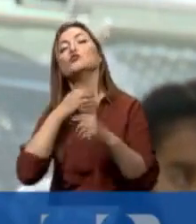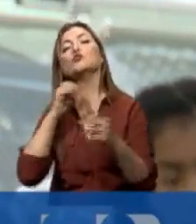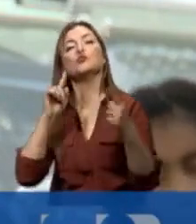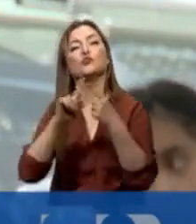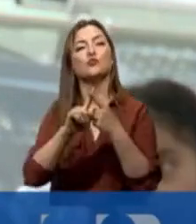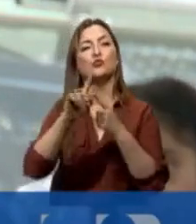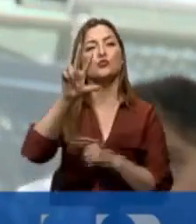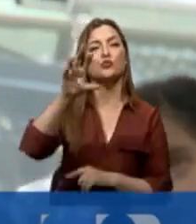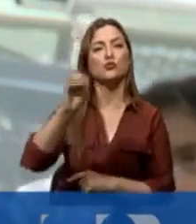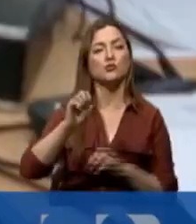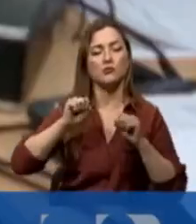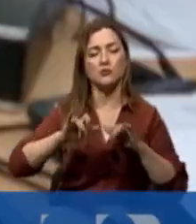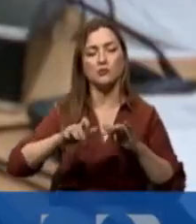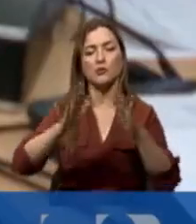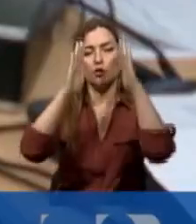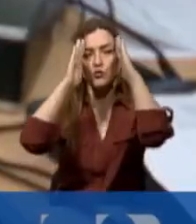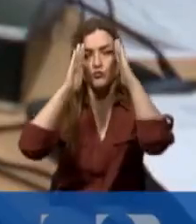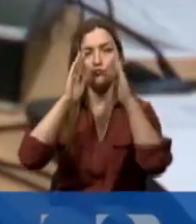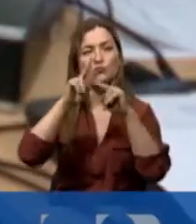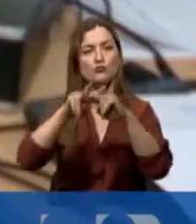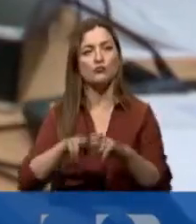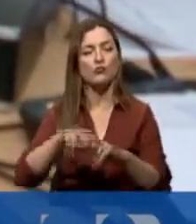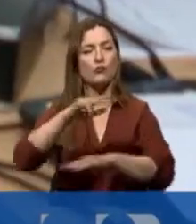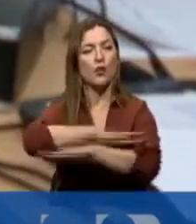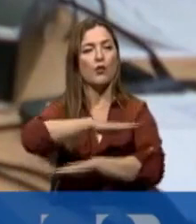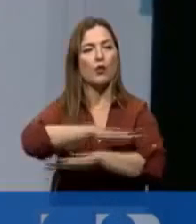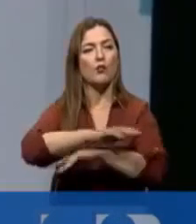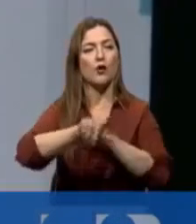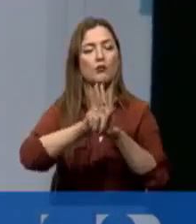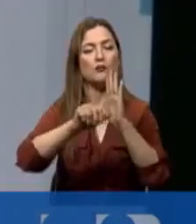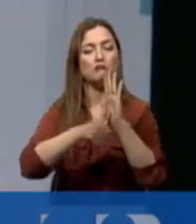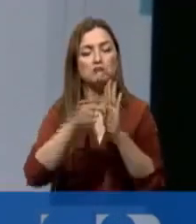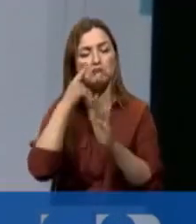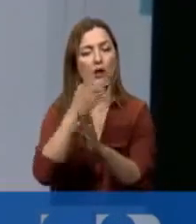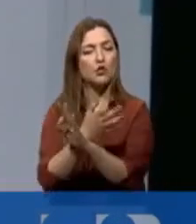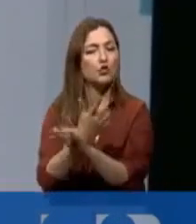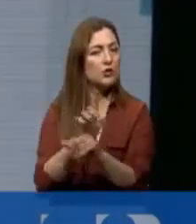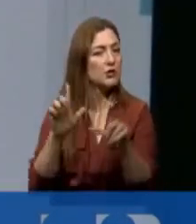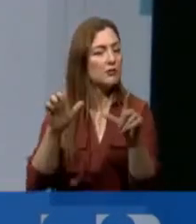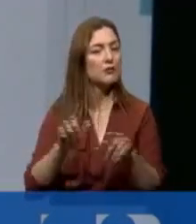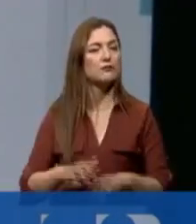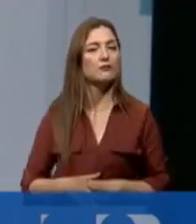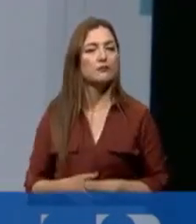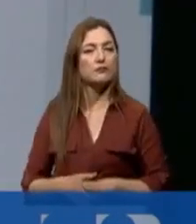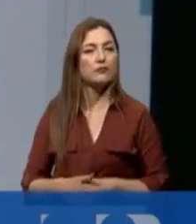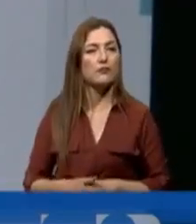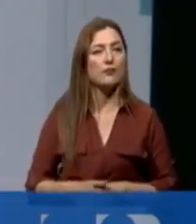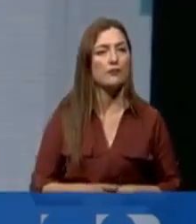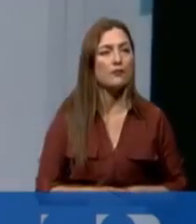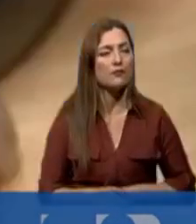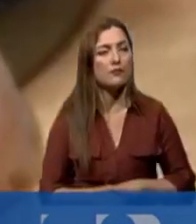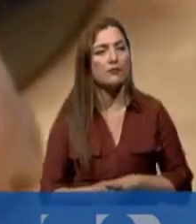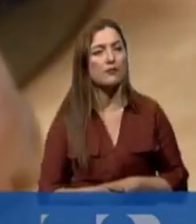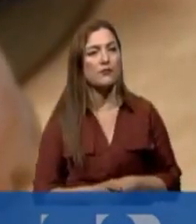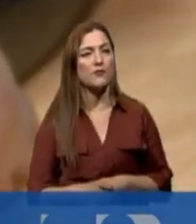agosto hasta el 30 de septiembre. Verificamos en la plataforma del Registro Civil la disponibilidad de turnos que anuncia la entidad y confirmamos